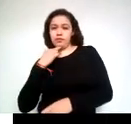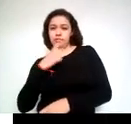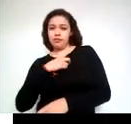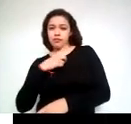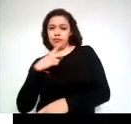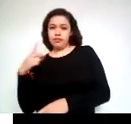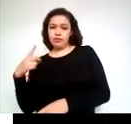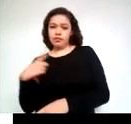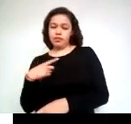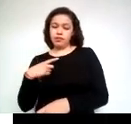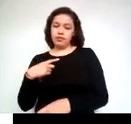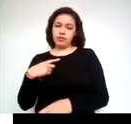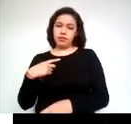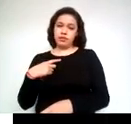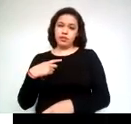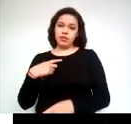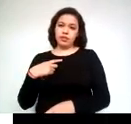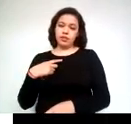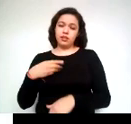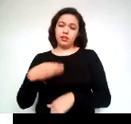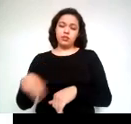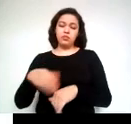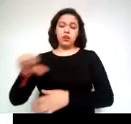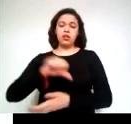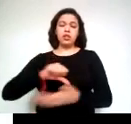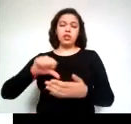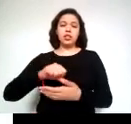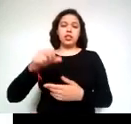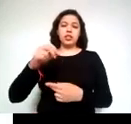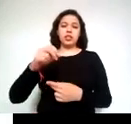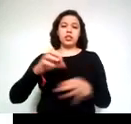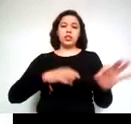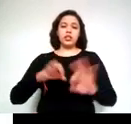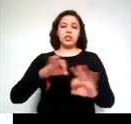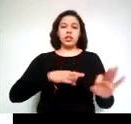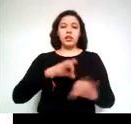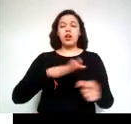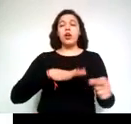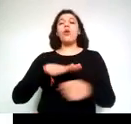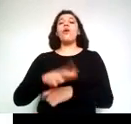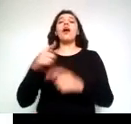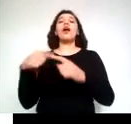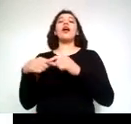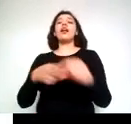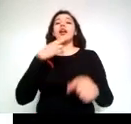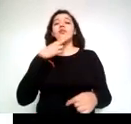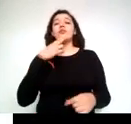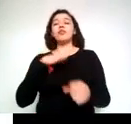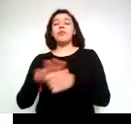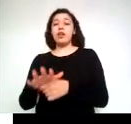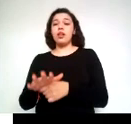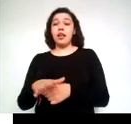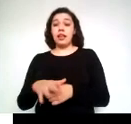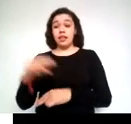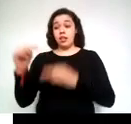Si varía el número de trabajadores por centro de trabajo, ¿qué guía debo aplicar? Aquí la norma es muy